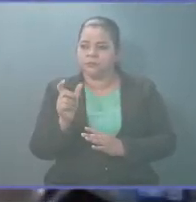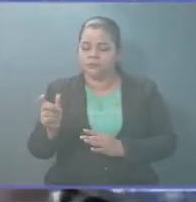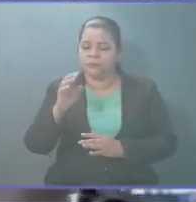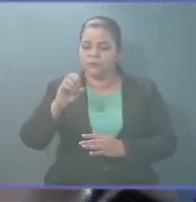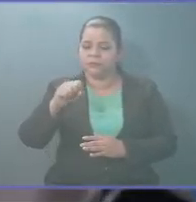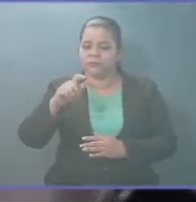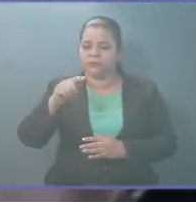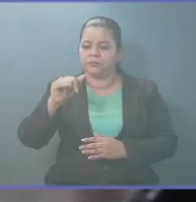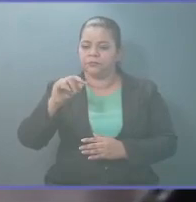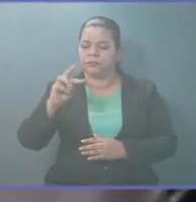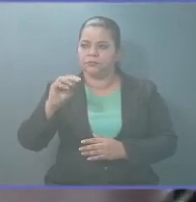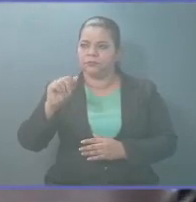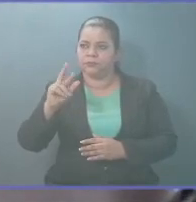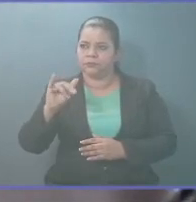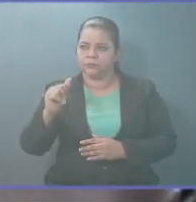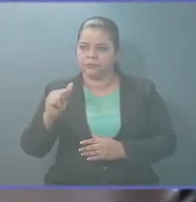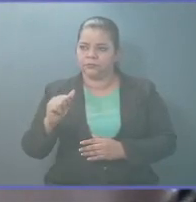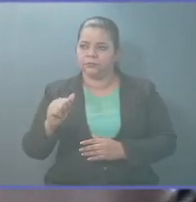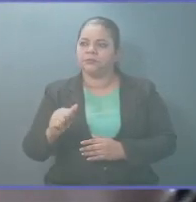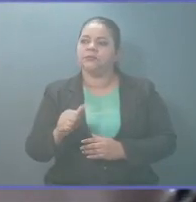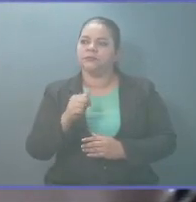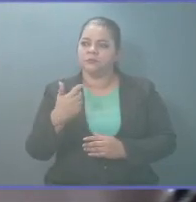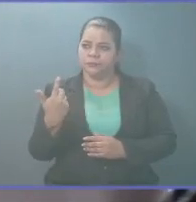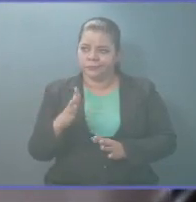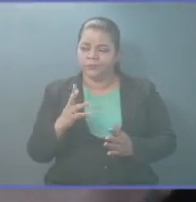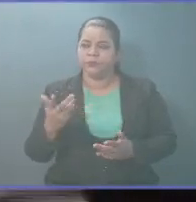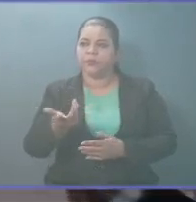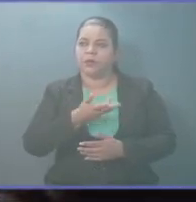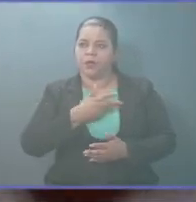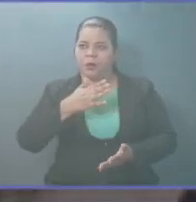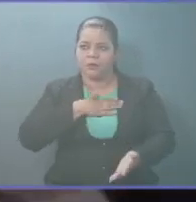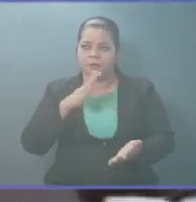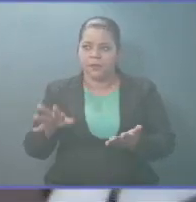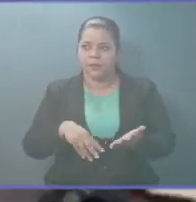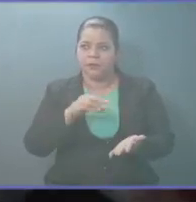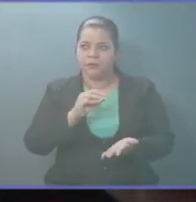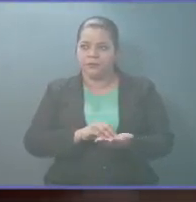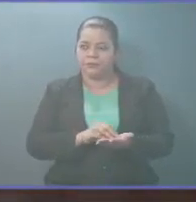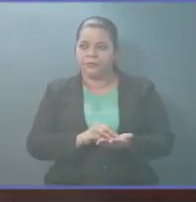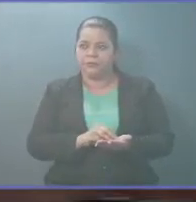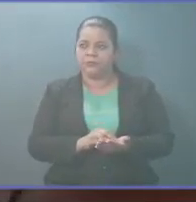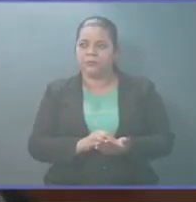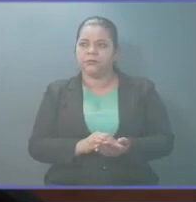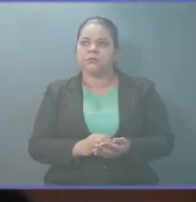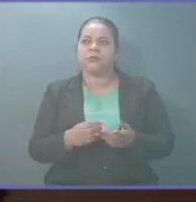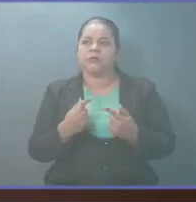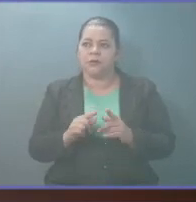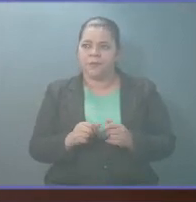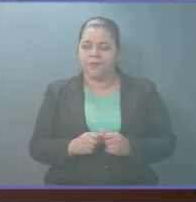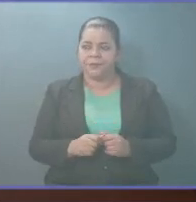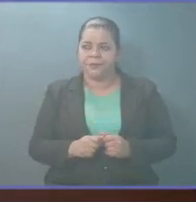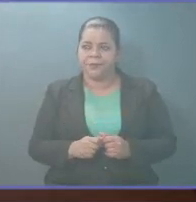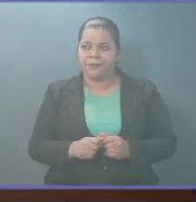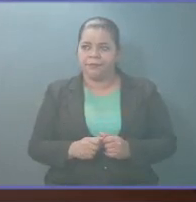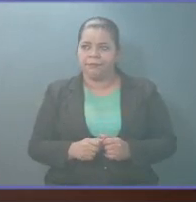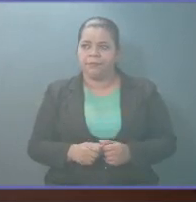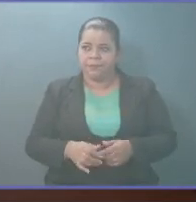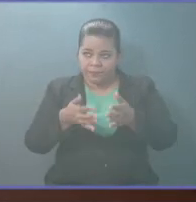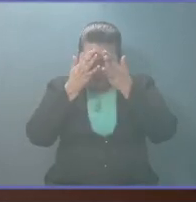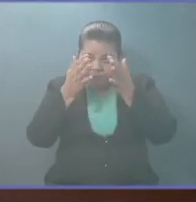estimatoria. No, estimatoria la tenemos nosotros en el antiguo, en el de nosotros.